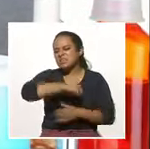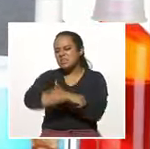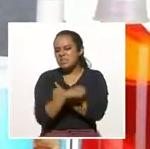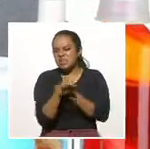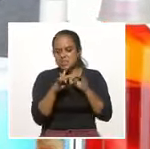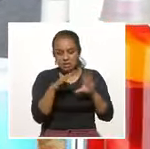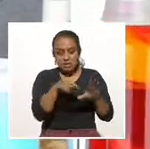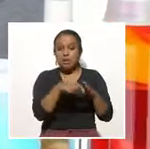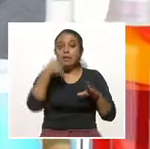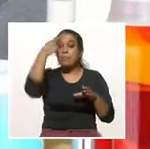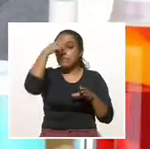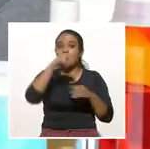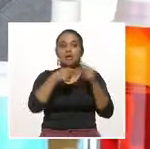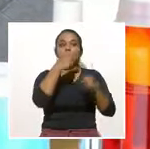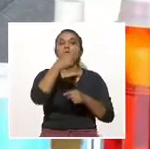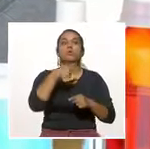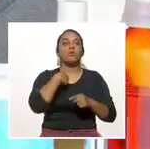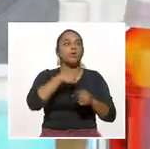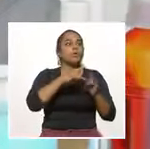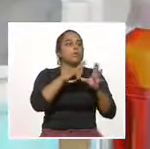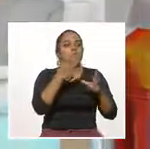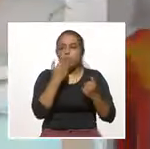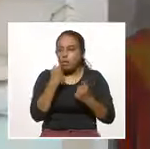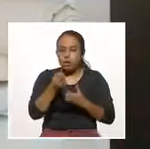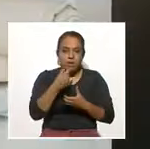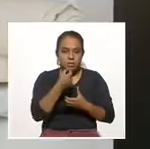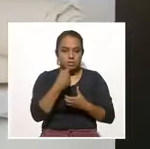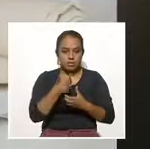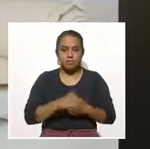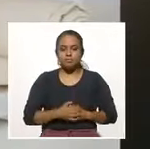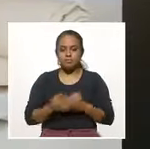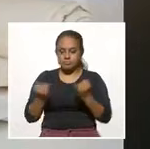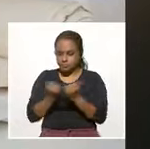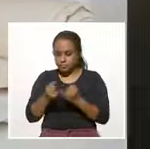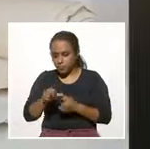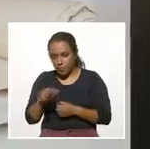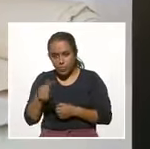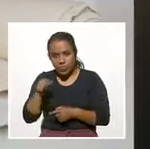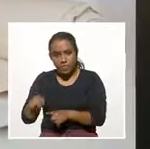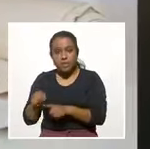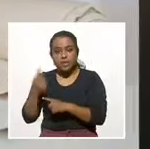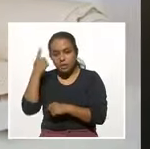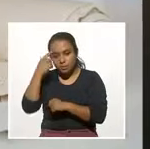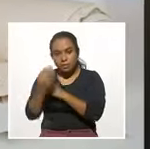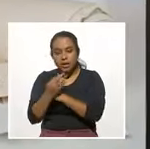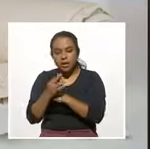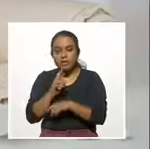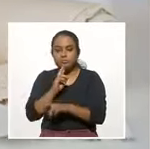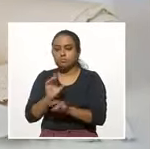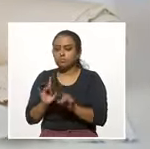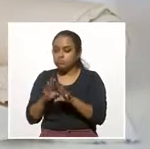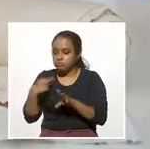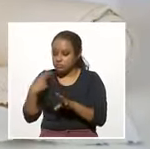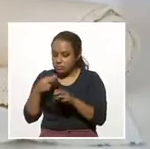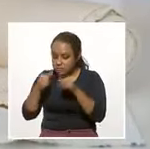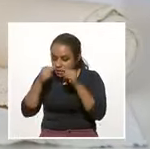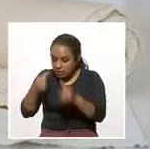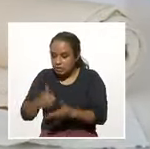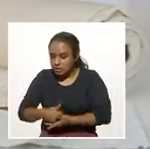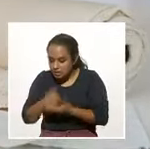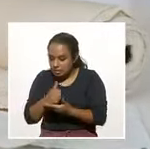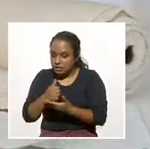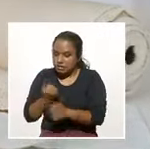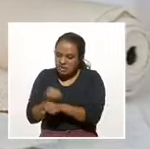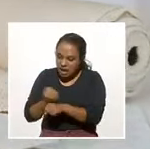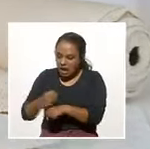no vaya yo a padecer de no tenerlos, ¿sí? Y por el otro lado, tener insumos que me ayuden a dar respuesta ante la atención por primeros auxilios.